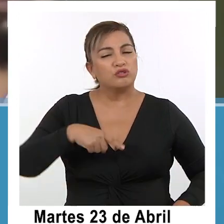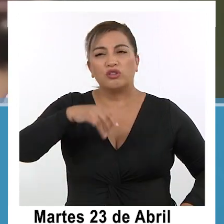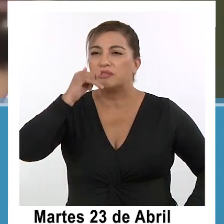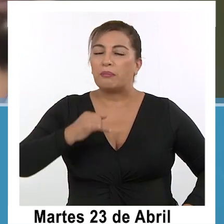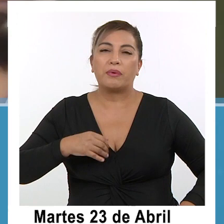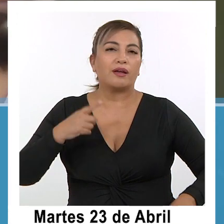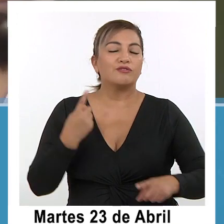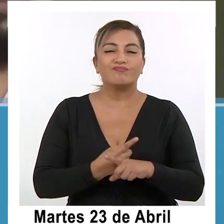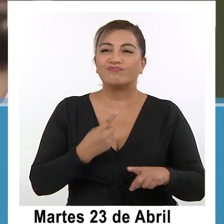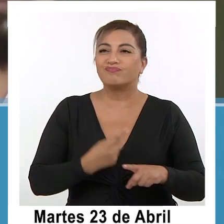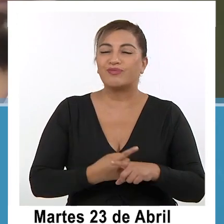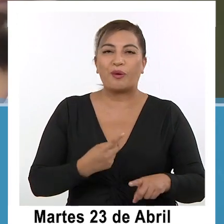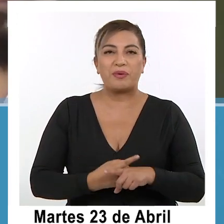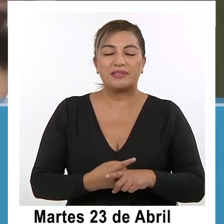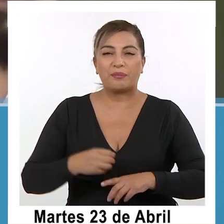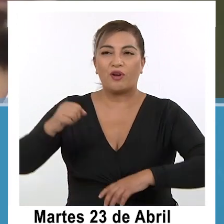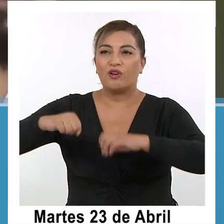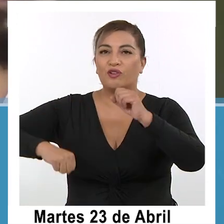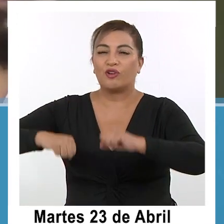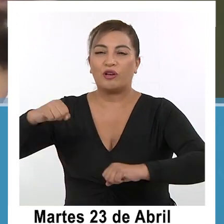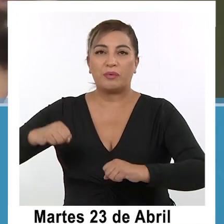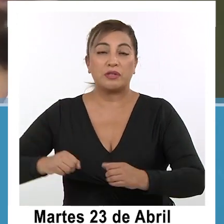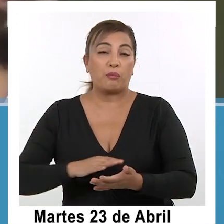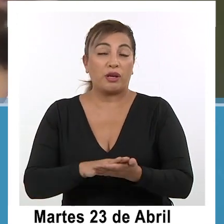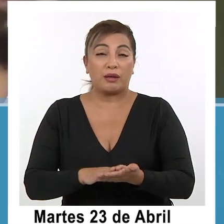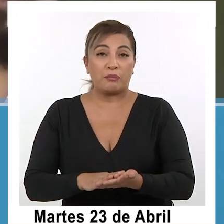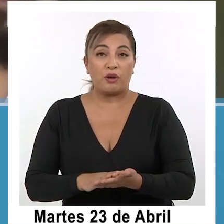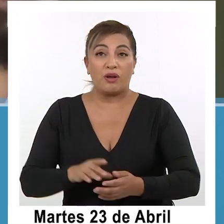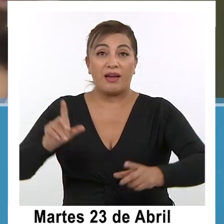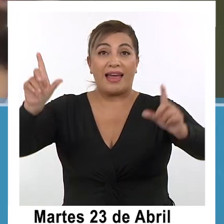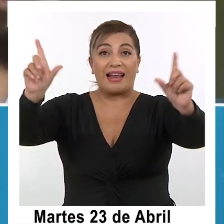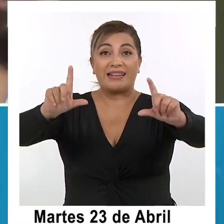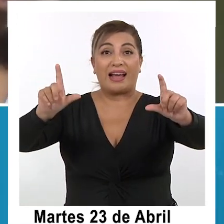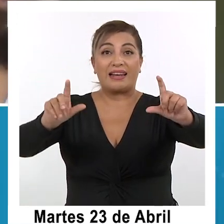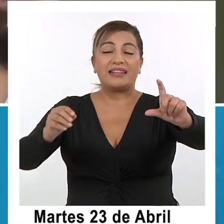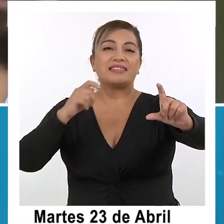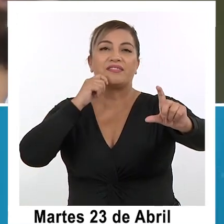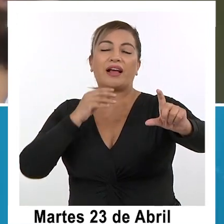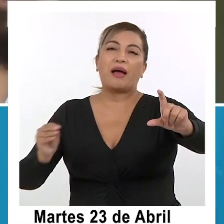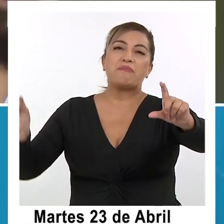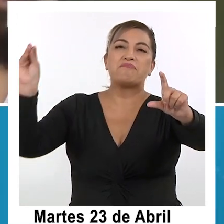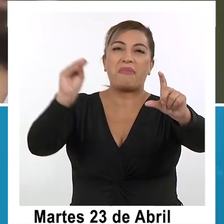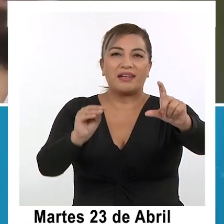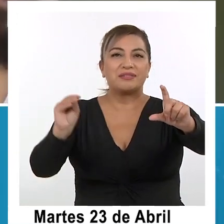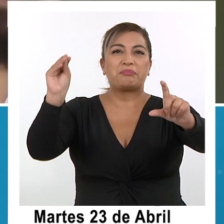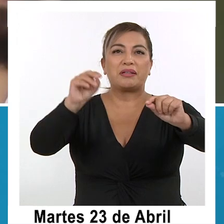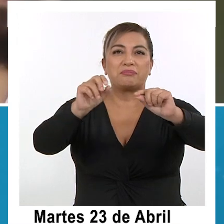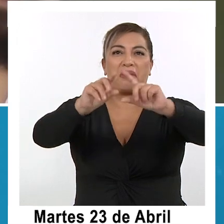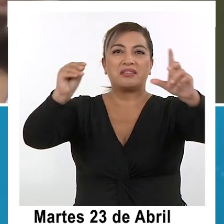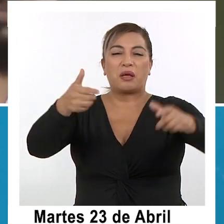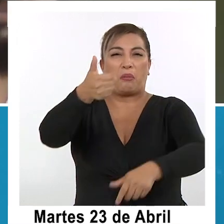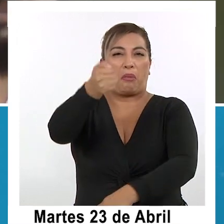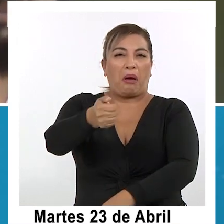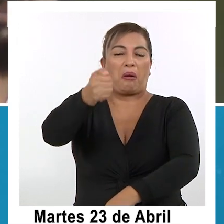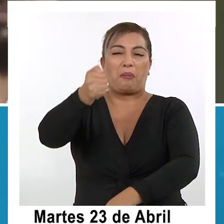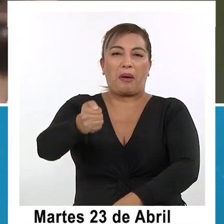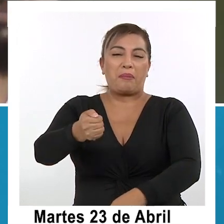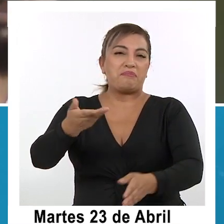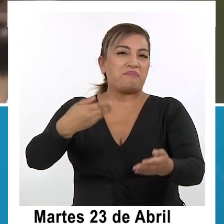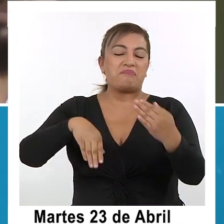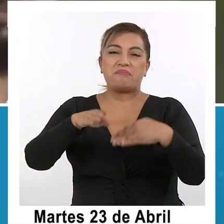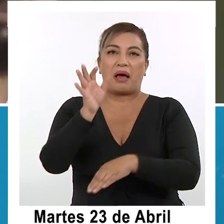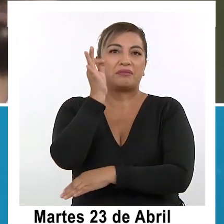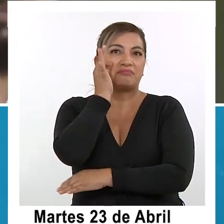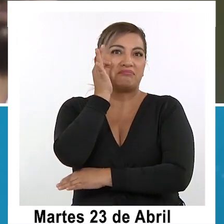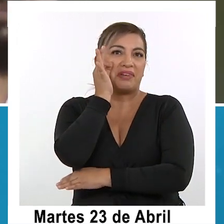siempre la cantidad de operadores que se vayan sumando Eso es bueno para la competencia es bueno para los clientes y siempre hay algún